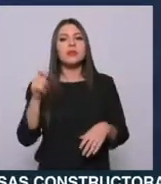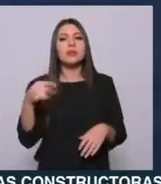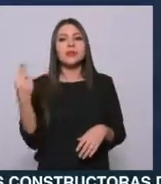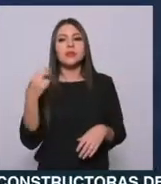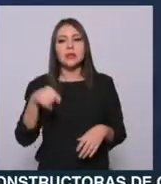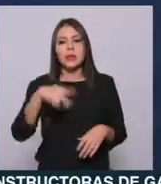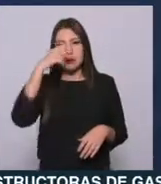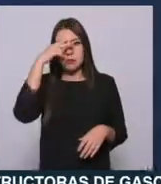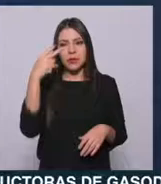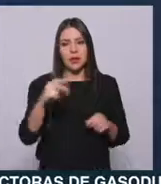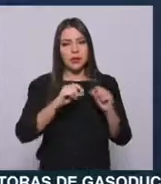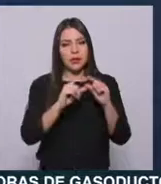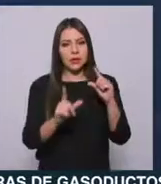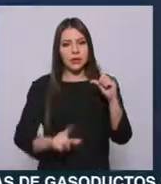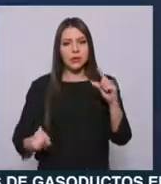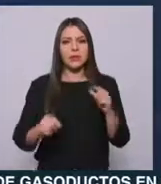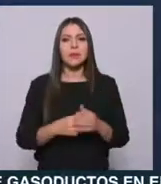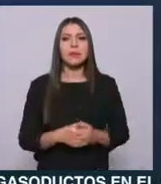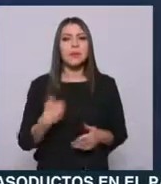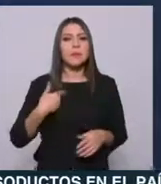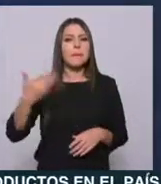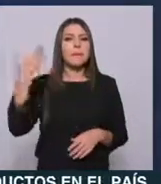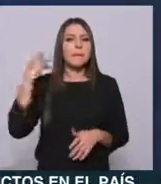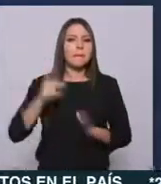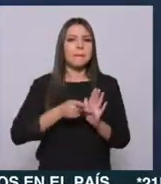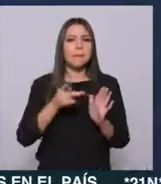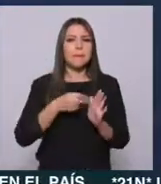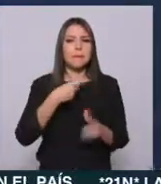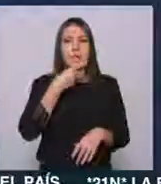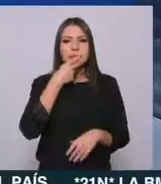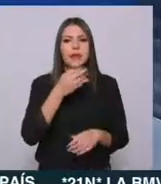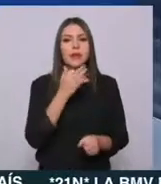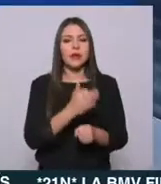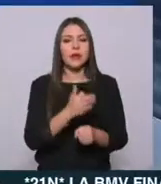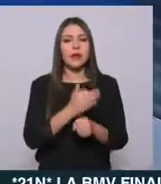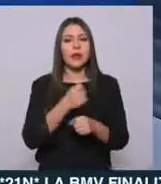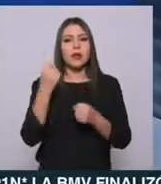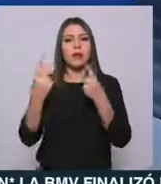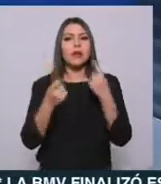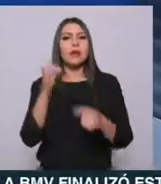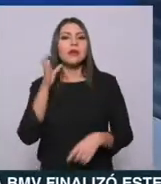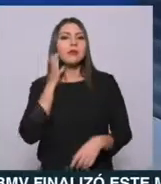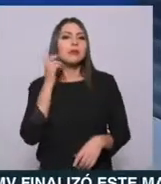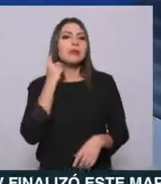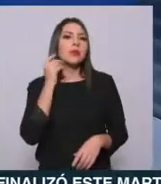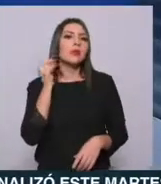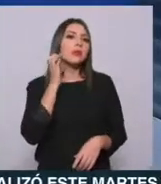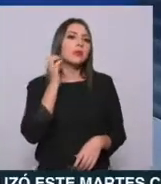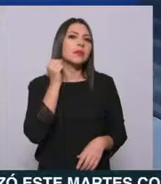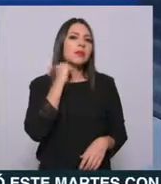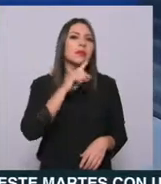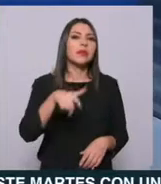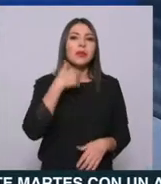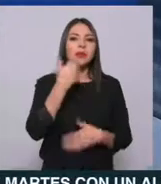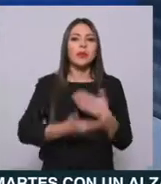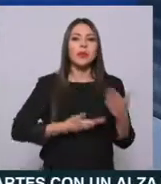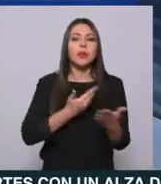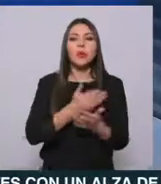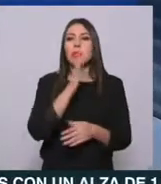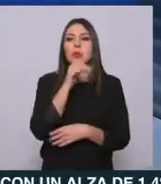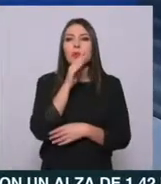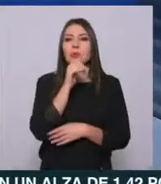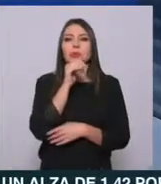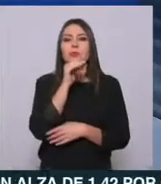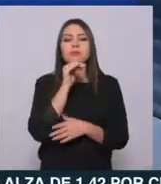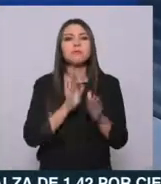requiere. Lo he compartido en muchas ocasiones y hoy tenemos circunstancias en las cámaras que no permiten abonar iniciativas que realmente generan desarrollo,